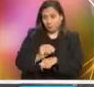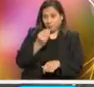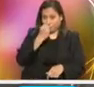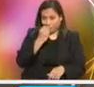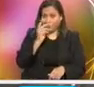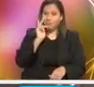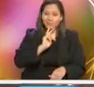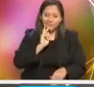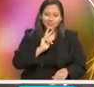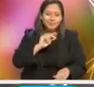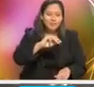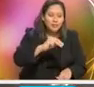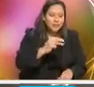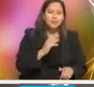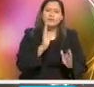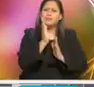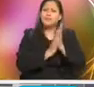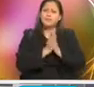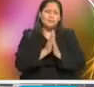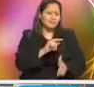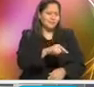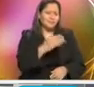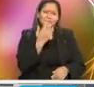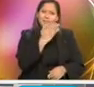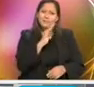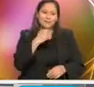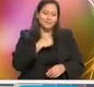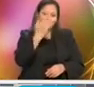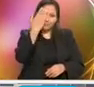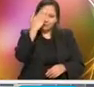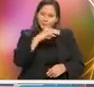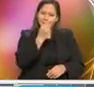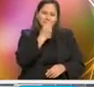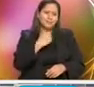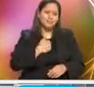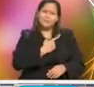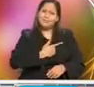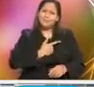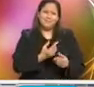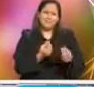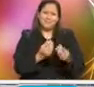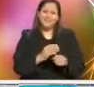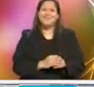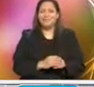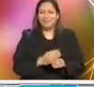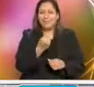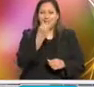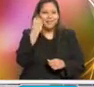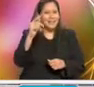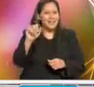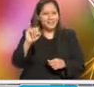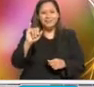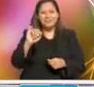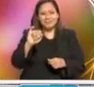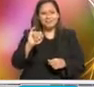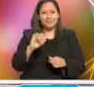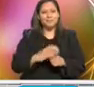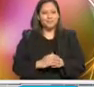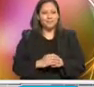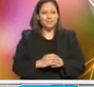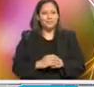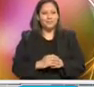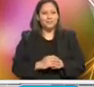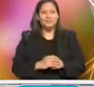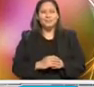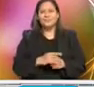probarlo porque Sí, cómo no. se ve Pues muy sí, ya bueno, tenemos chef. aquí- Y ya ves que yo esto de la comida sí es lo mío. Sí, exacto. Tú sí, tú sí. Sí, qué Vamos a rico, ponerlo chef. acá para que